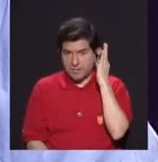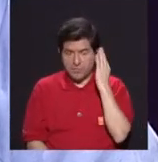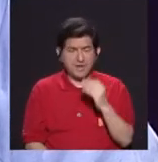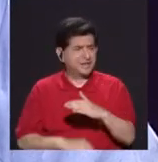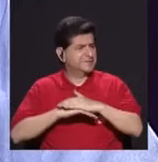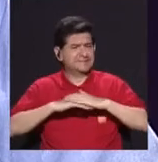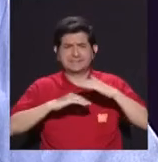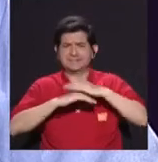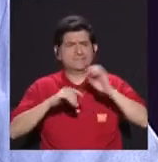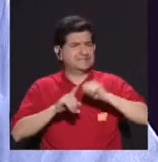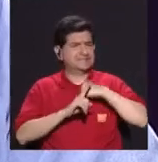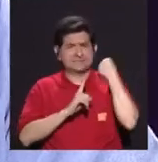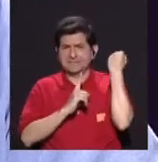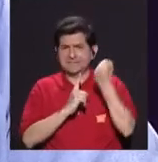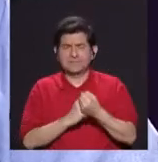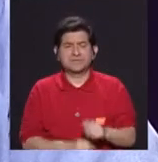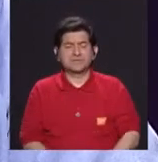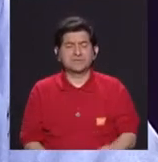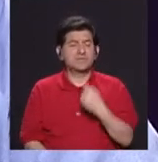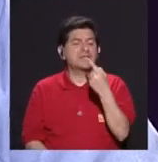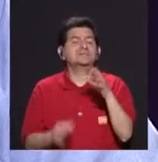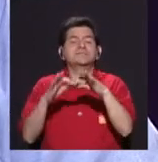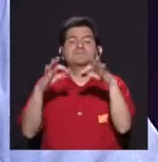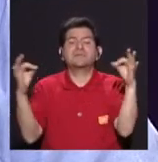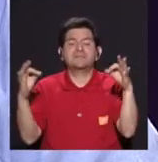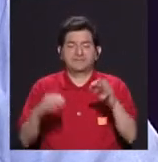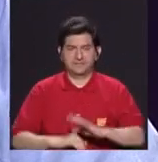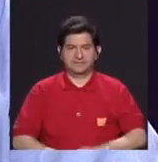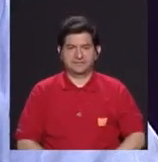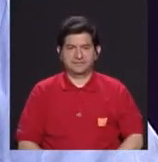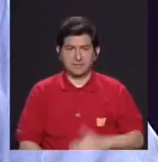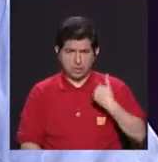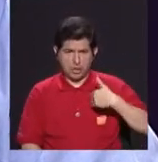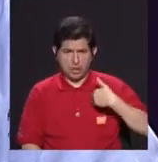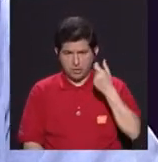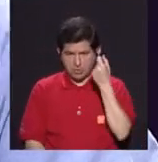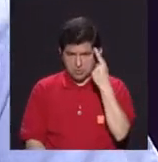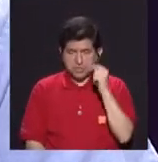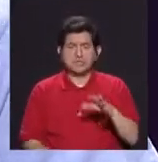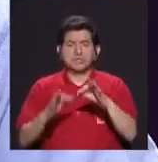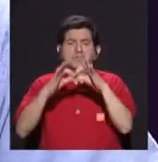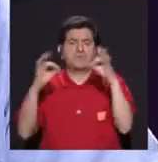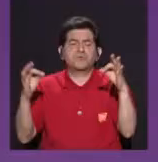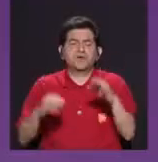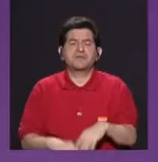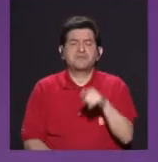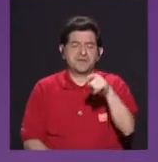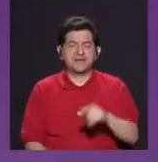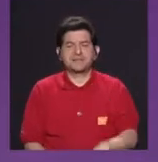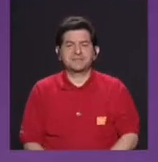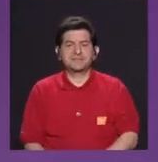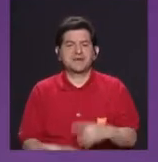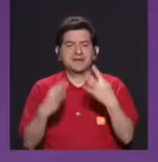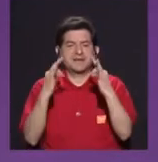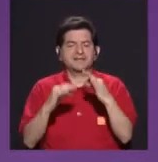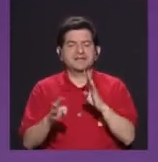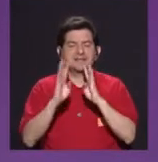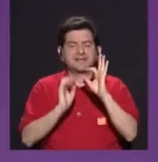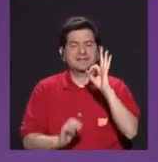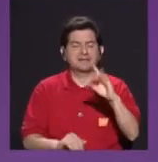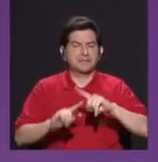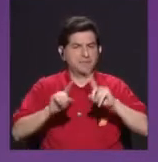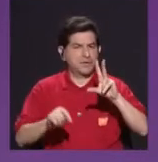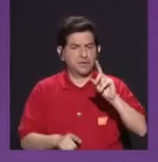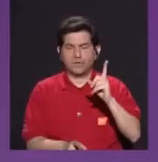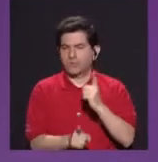incómodo la cuestión de un piropo por ejemplo el hombre lo entiende como un piropo como un halago cuando en realidad no es así cuando en realidad